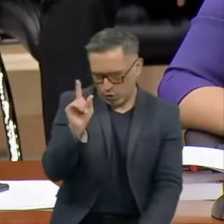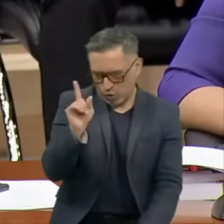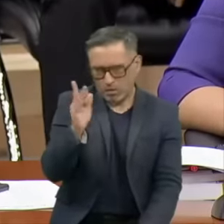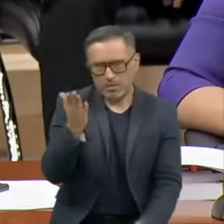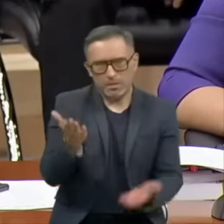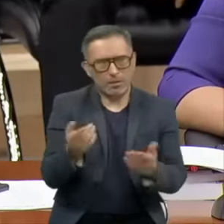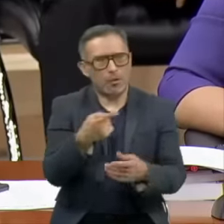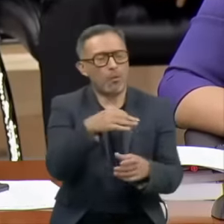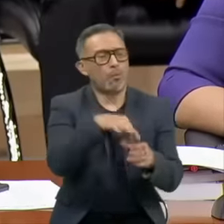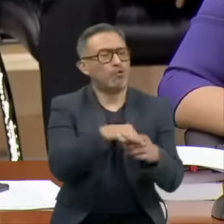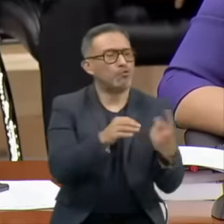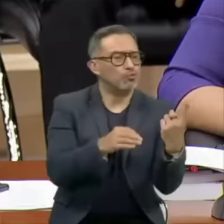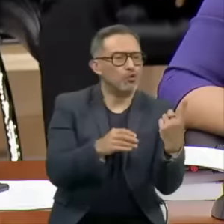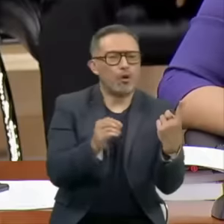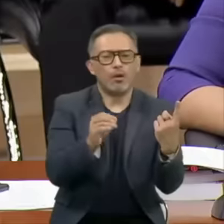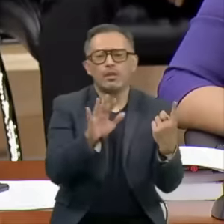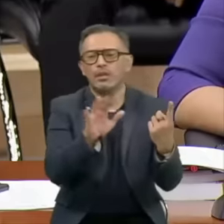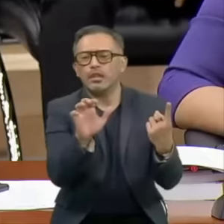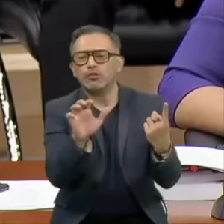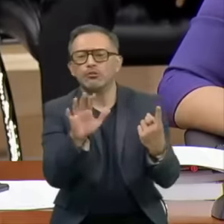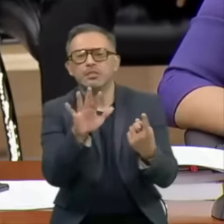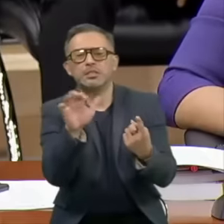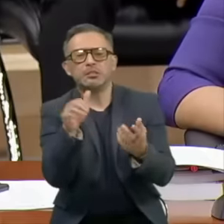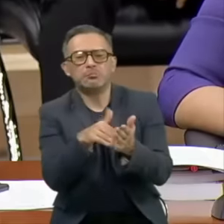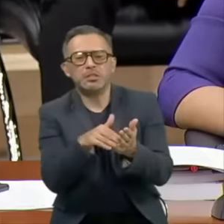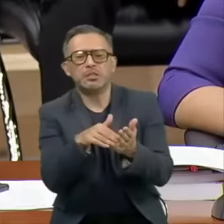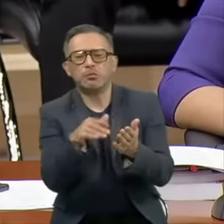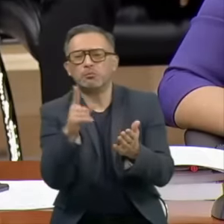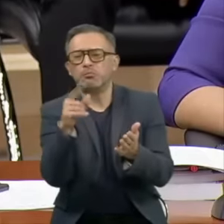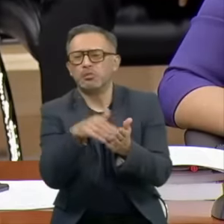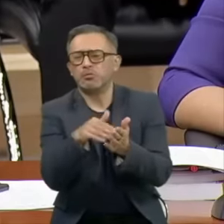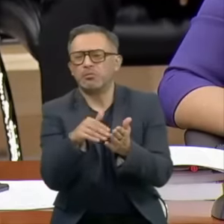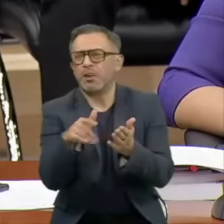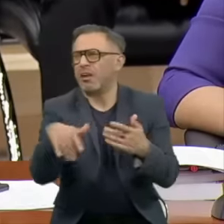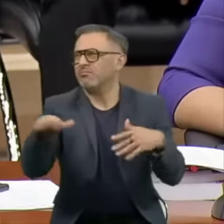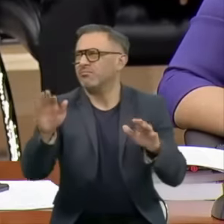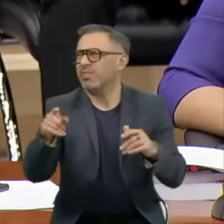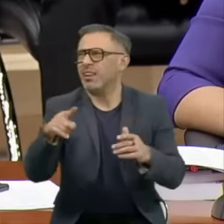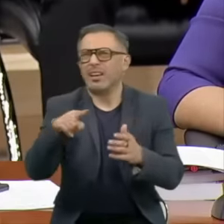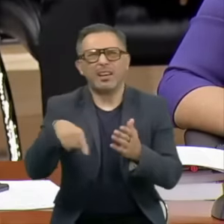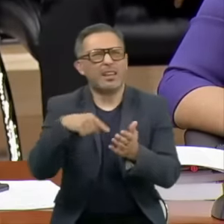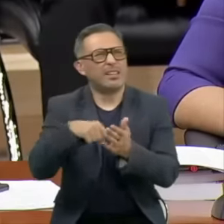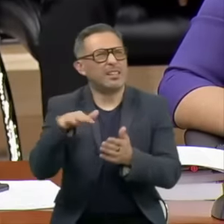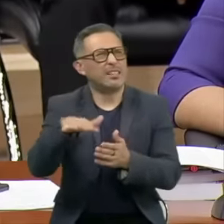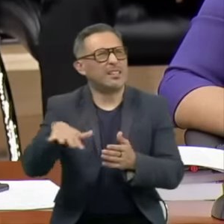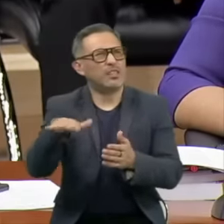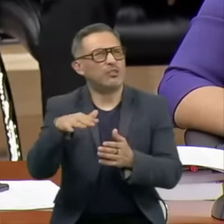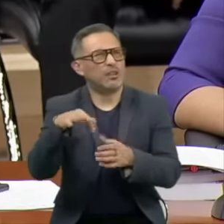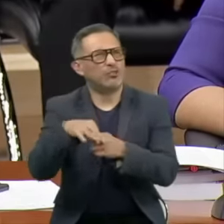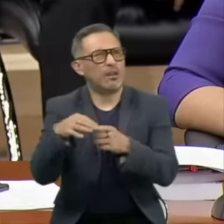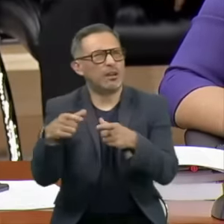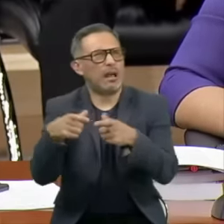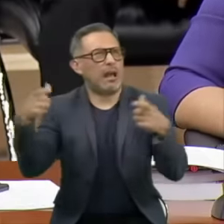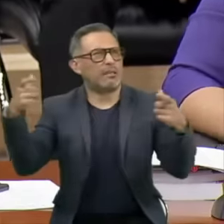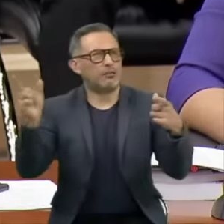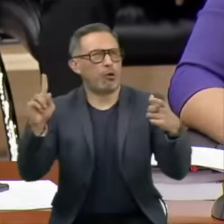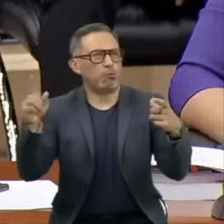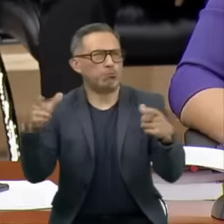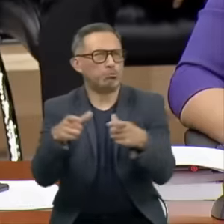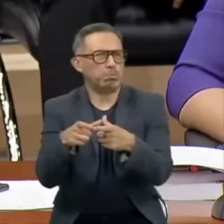con 500 o con 10 mil o con 100 mil o con un millón. Bueno, no son tan grandes los distritos electorales. Y